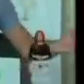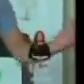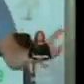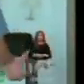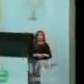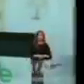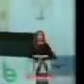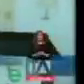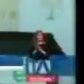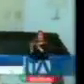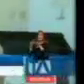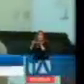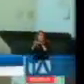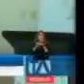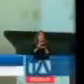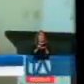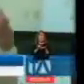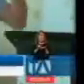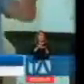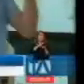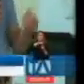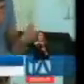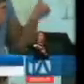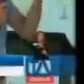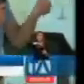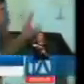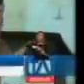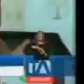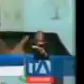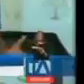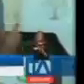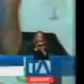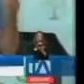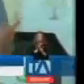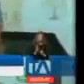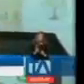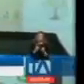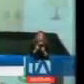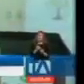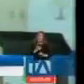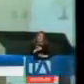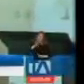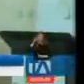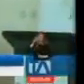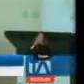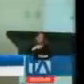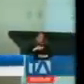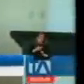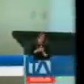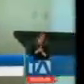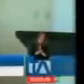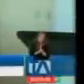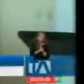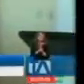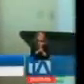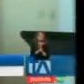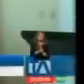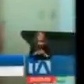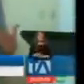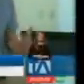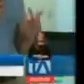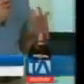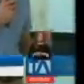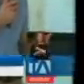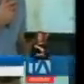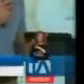Pedir un crédito es un acto de optimismo, puro y duro. Es creer en tus capacidades, creer en las condiciones que el